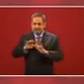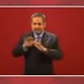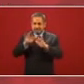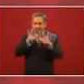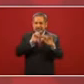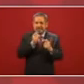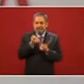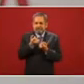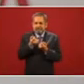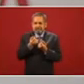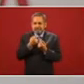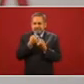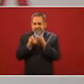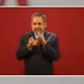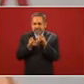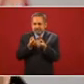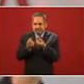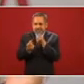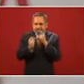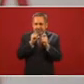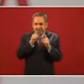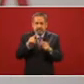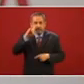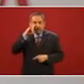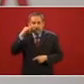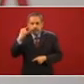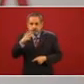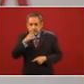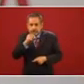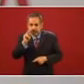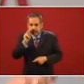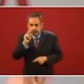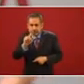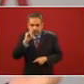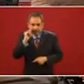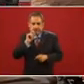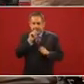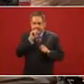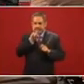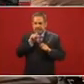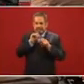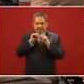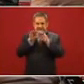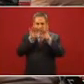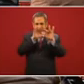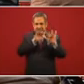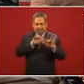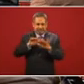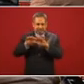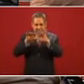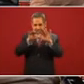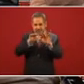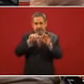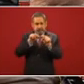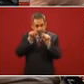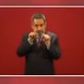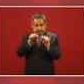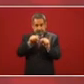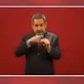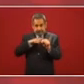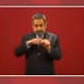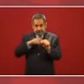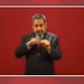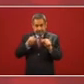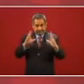de pequeñas gotas microscópicas que no las vemos a simple vista, excepto que tengamos un contraste de luz. Esa